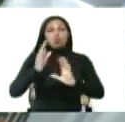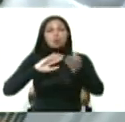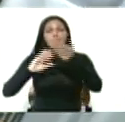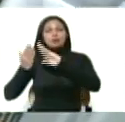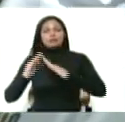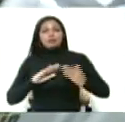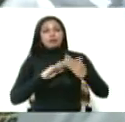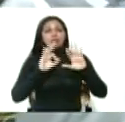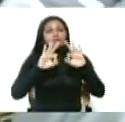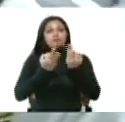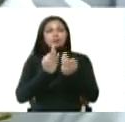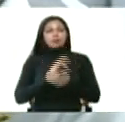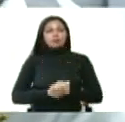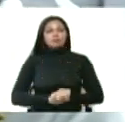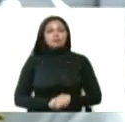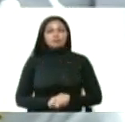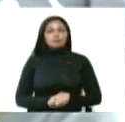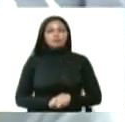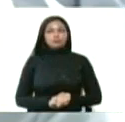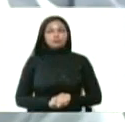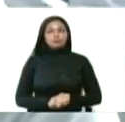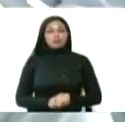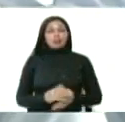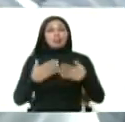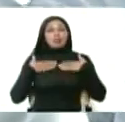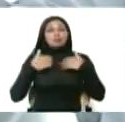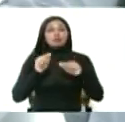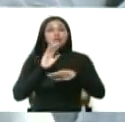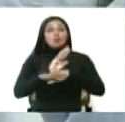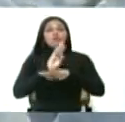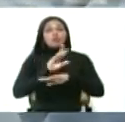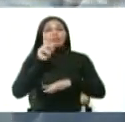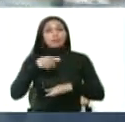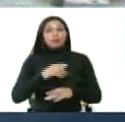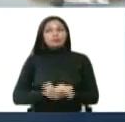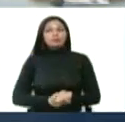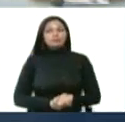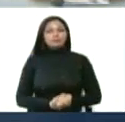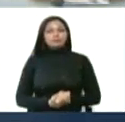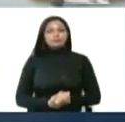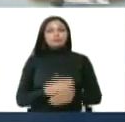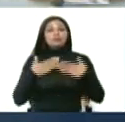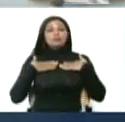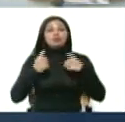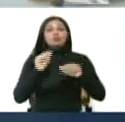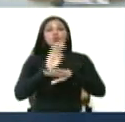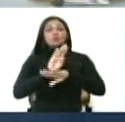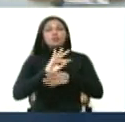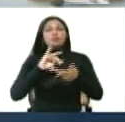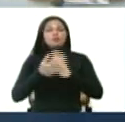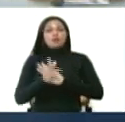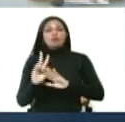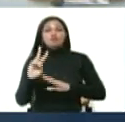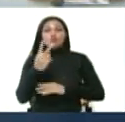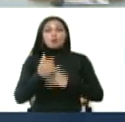de familia, la salud preventiva. La salud preventiva vale por